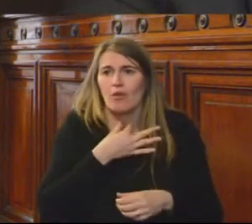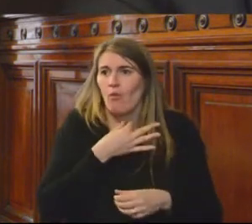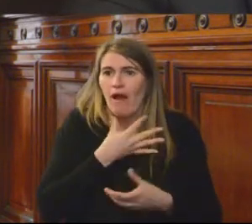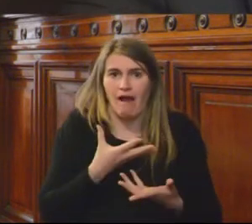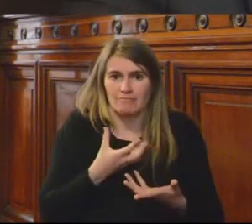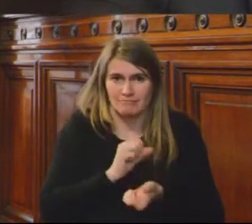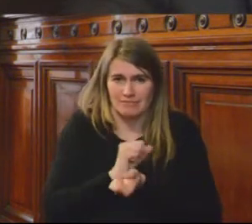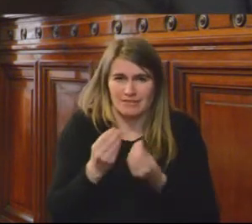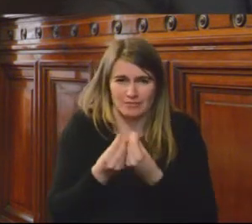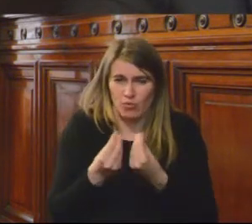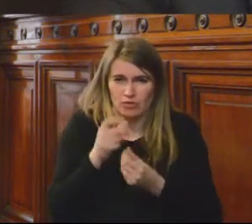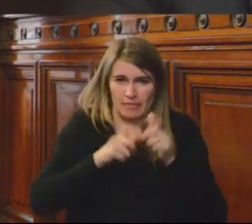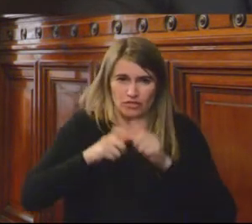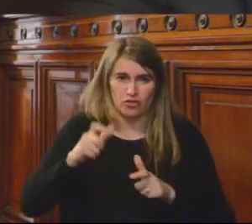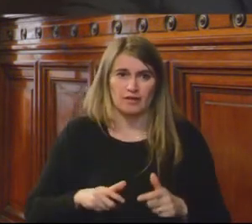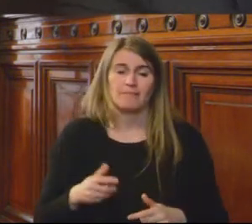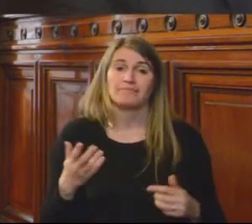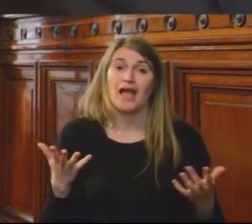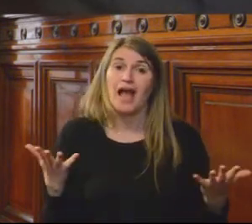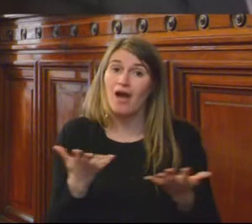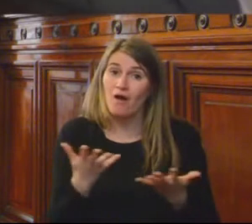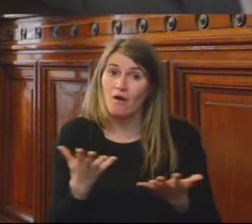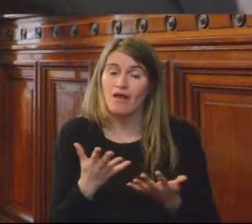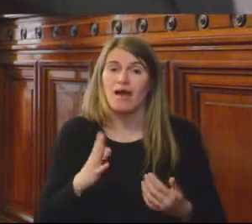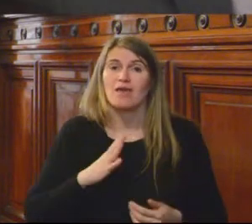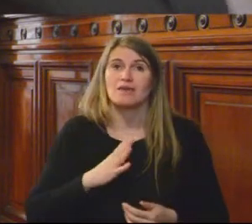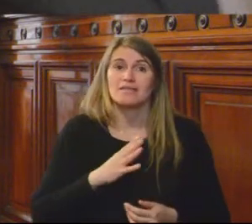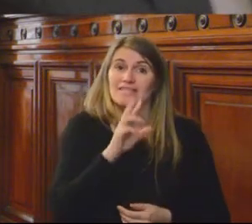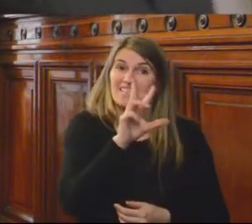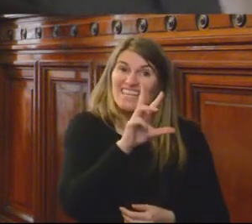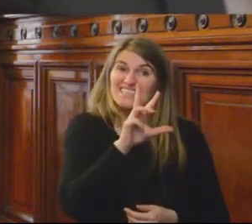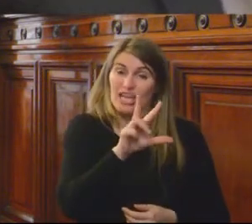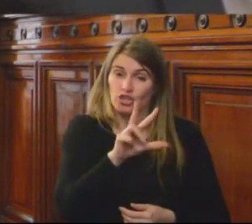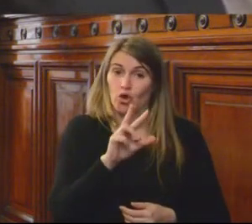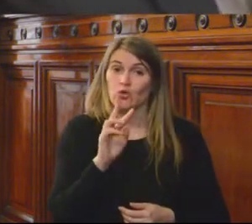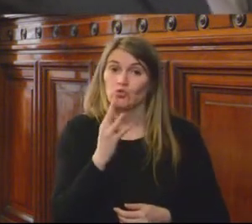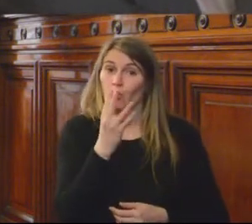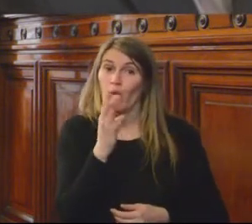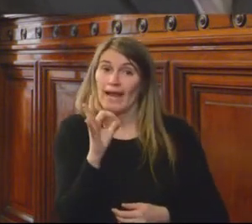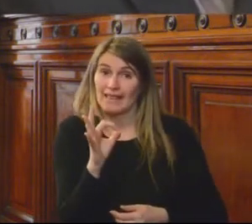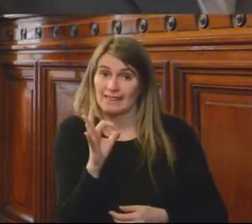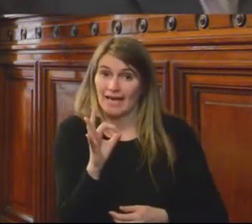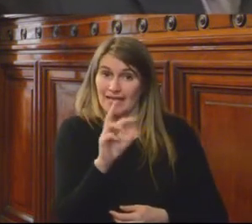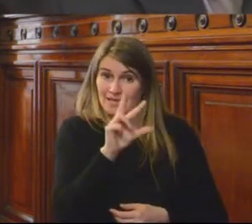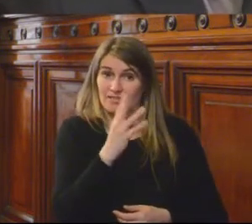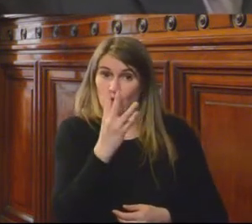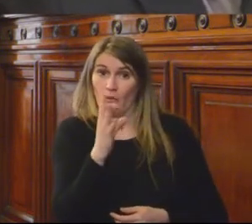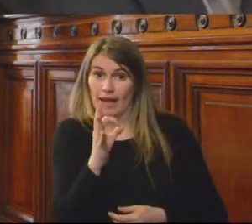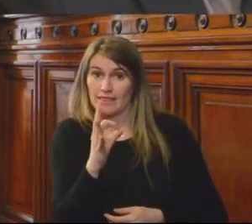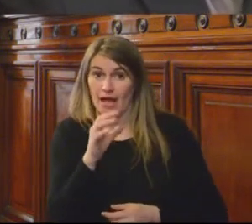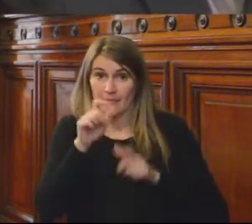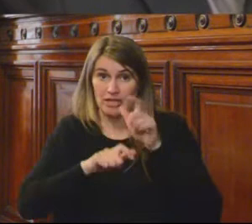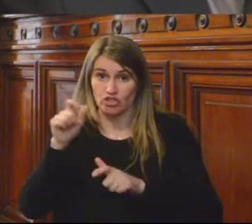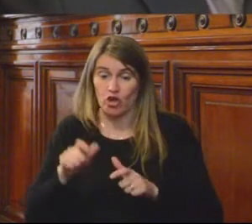dentro de estos recintos. Tenemos actualmente una tasa de 340 personas privadas de libertad